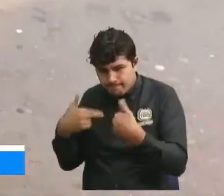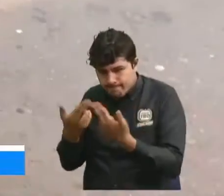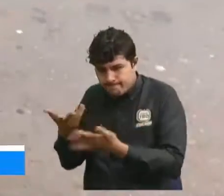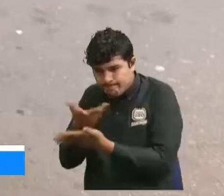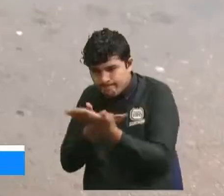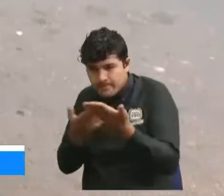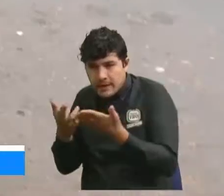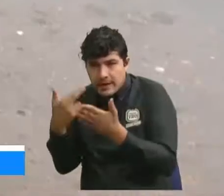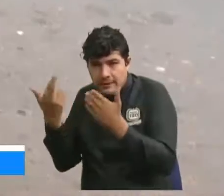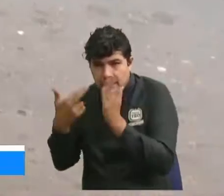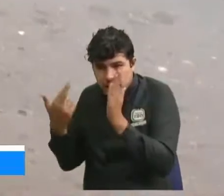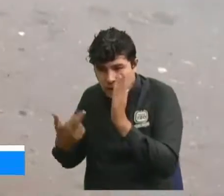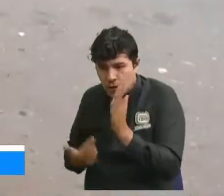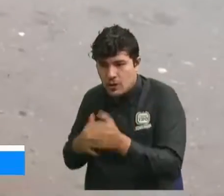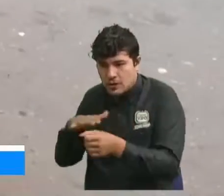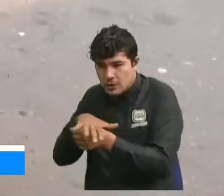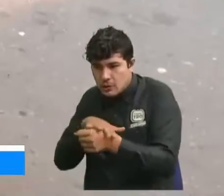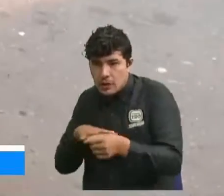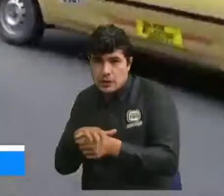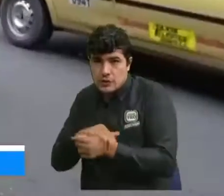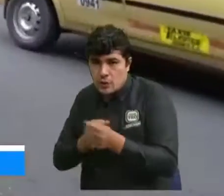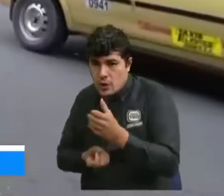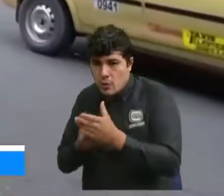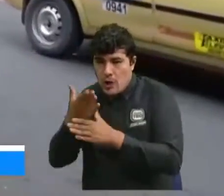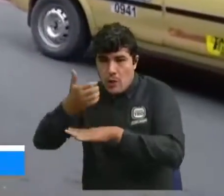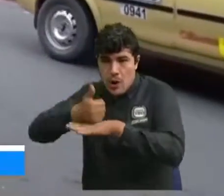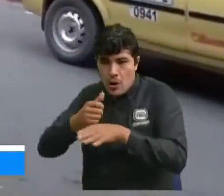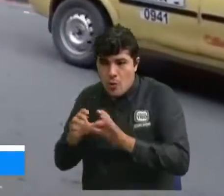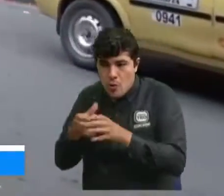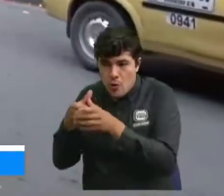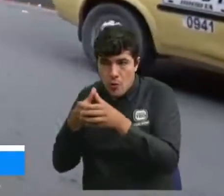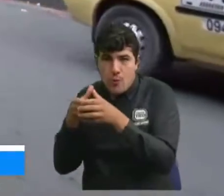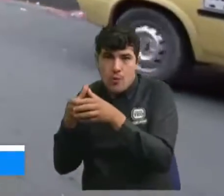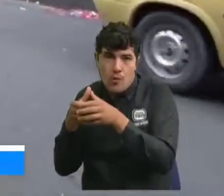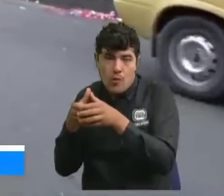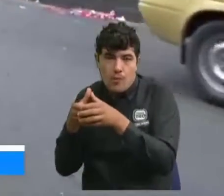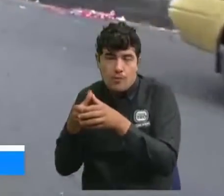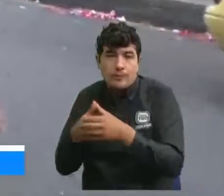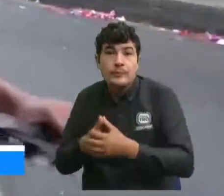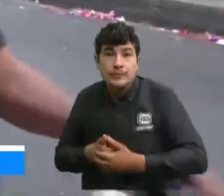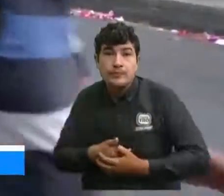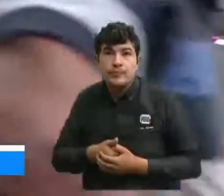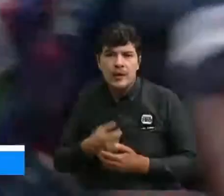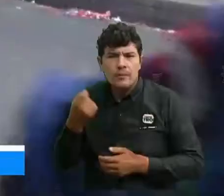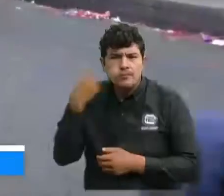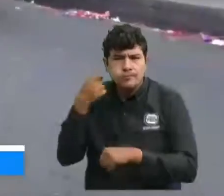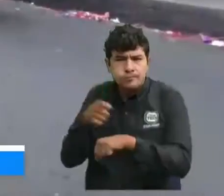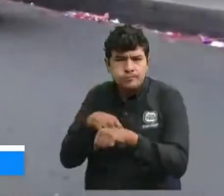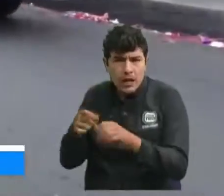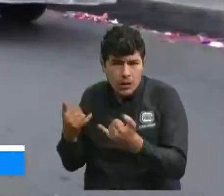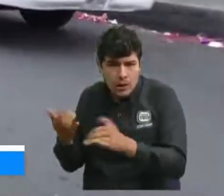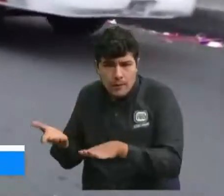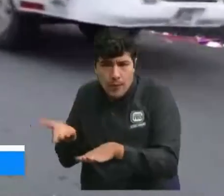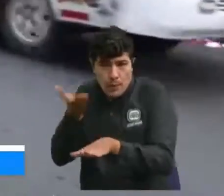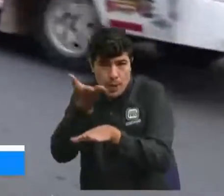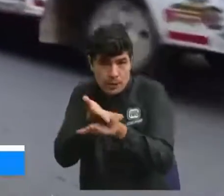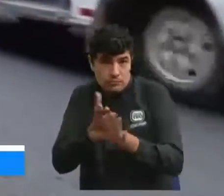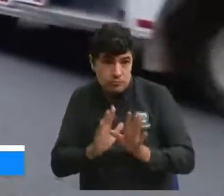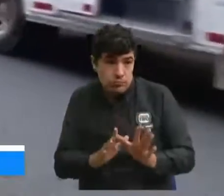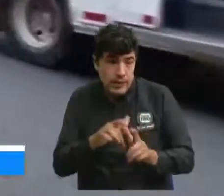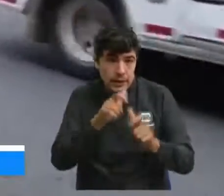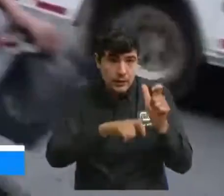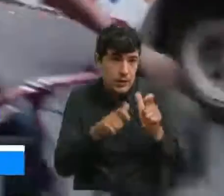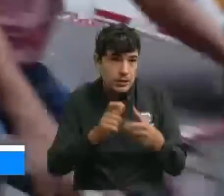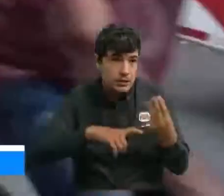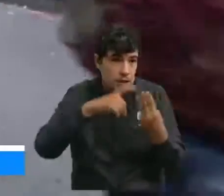que la administración municipal ha suscrito para el control del tráfico vehicular. En las últimas horas surgió la propuesta del regreso de agentes de